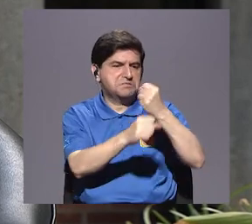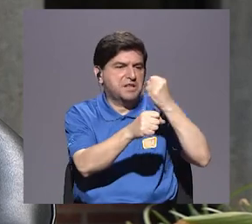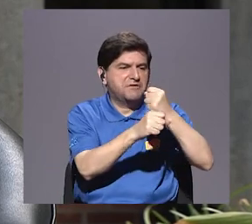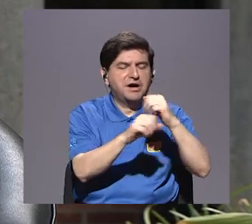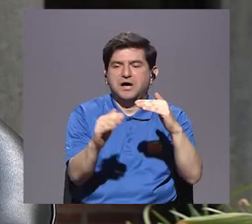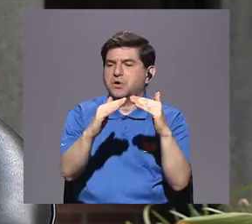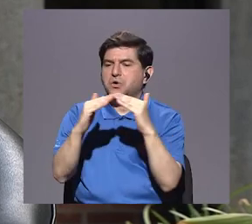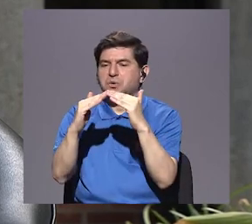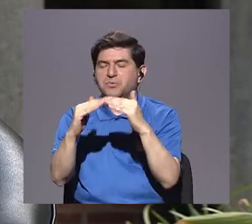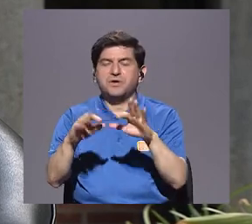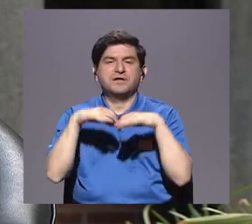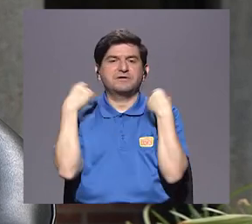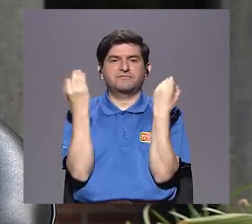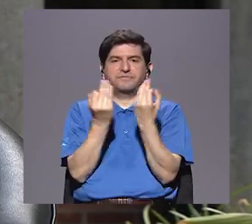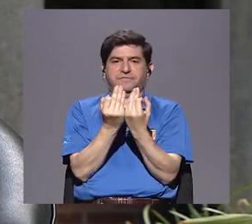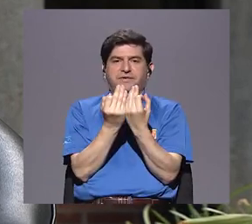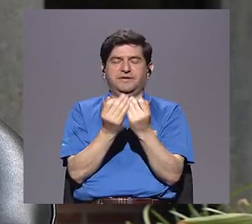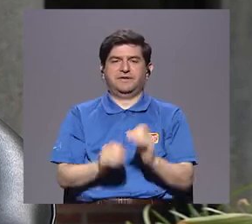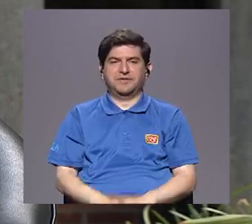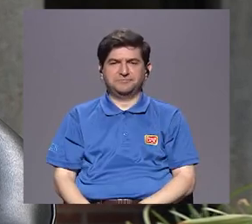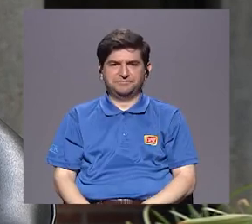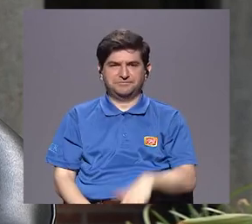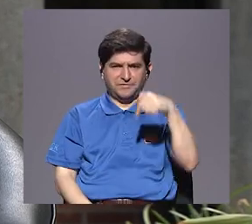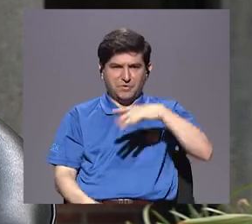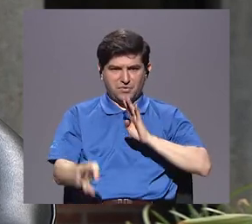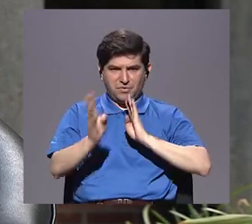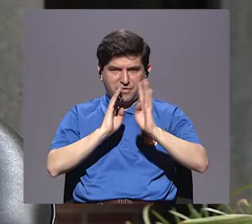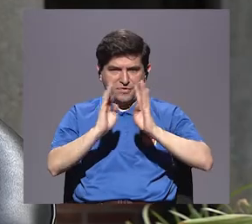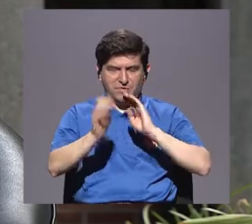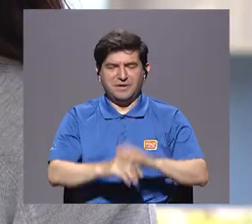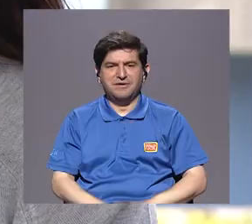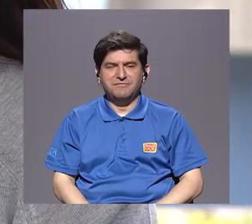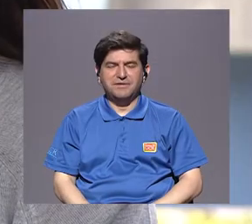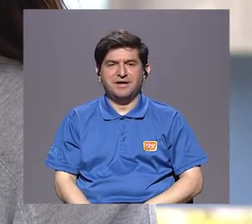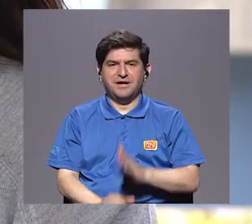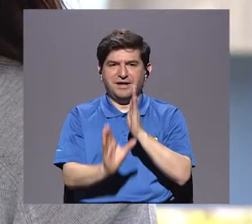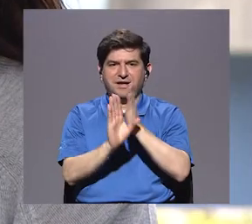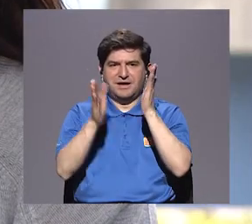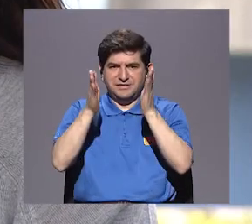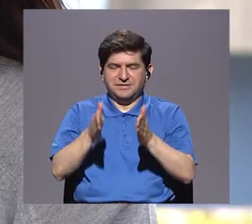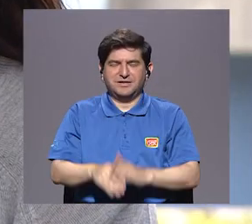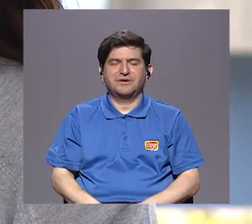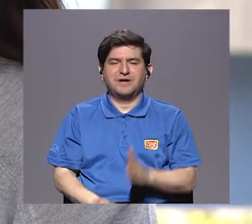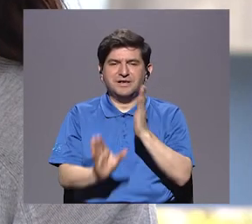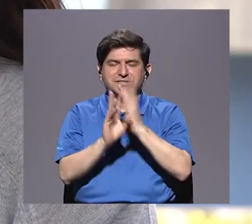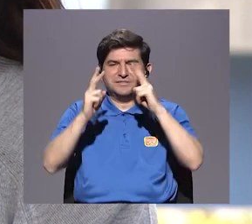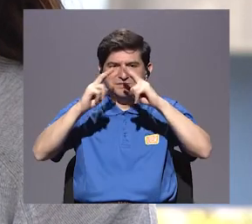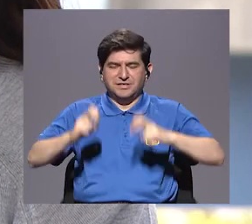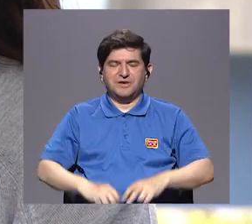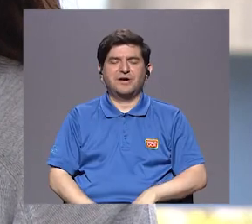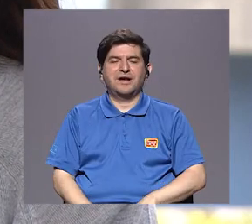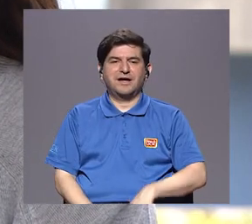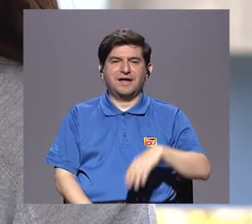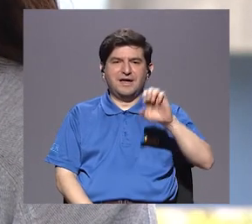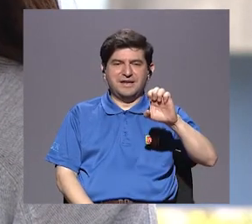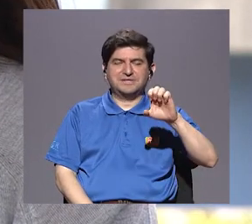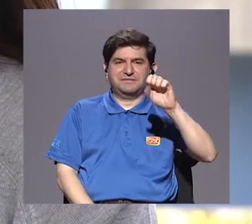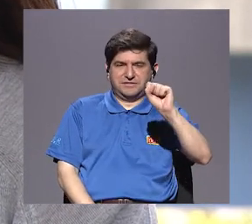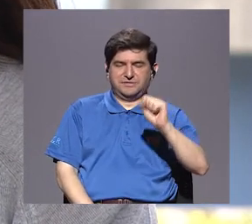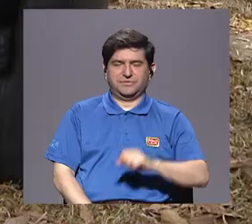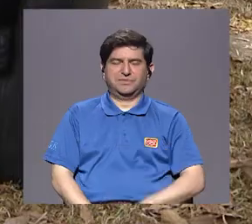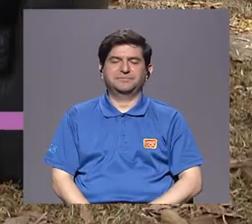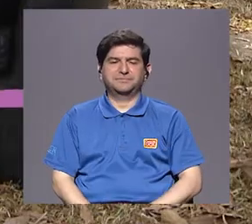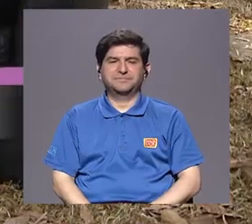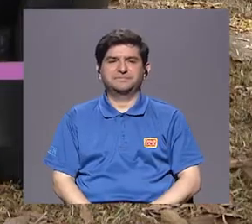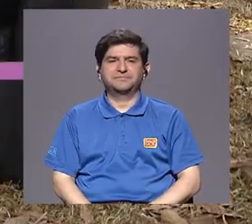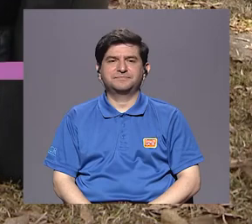en las comunidades, en la familia. Entonces estamos conversando el día de hoy con la psicóloga y psicoanalista Elizabeth Siewert.